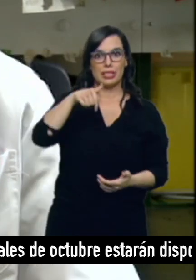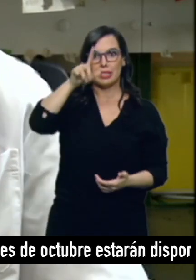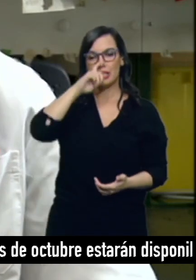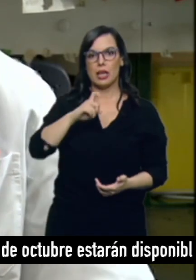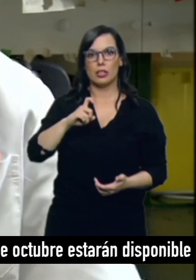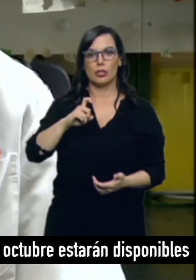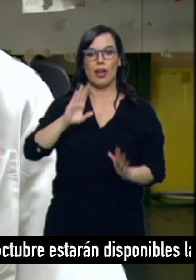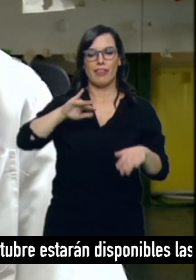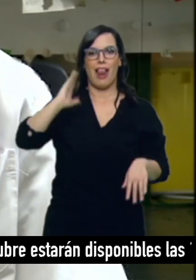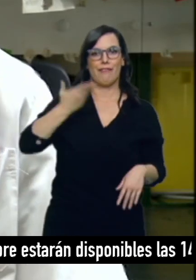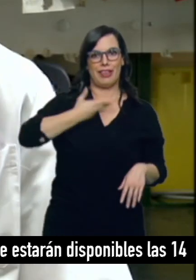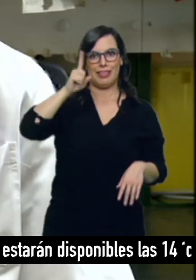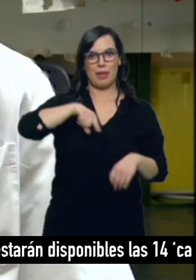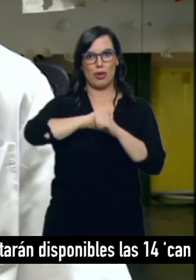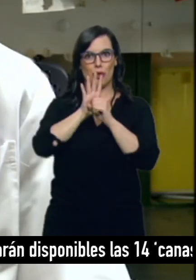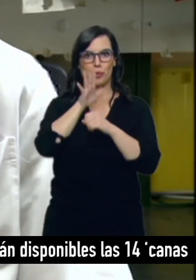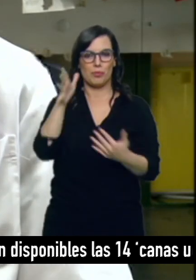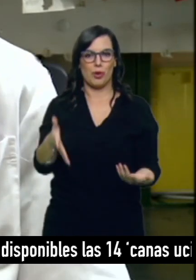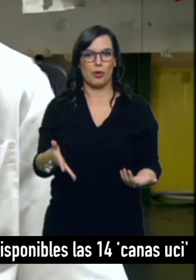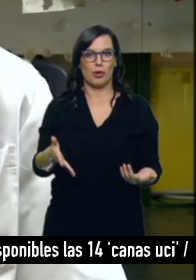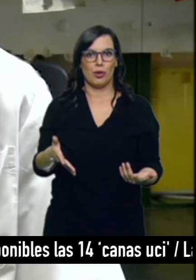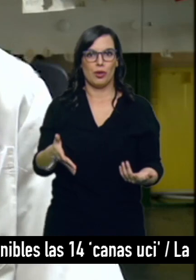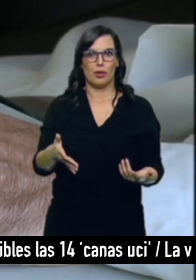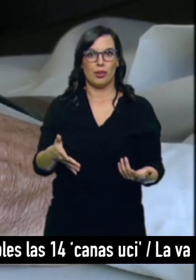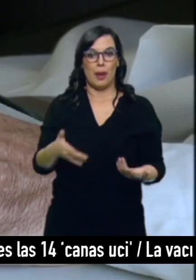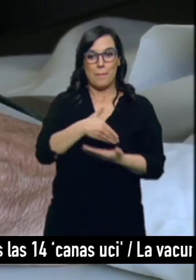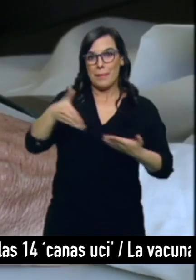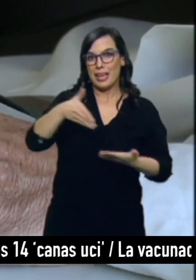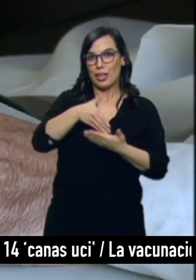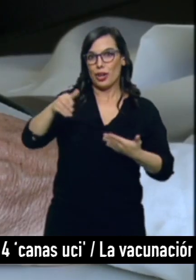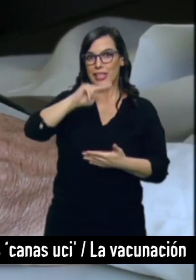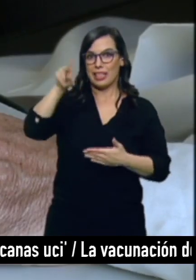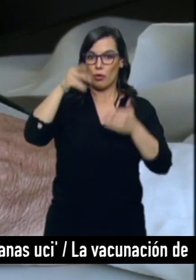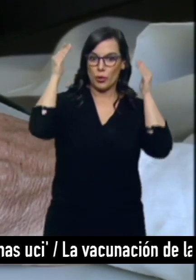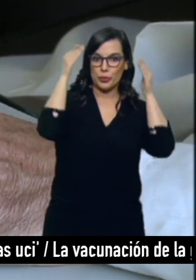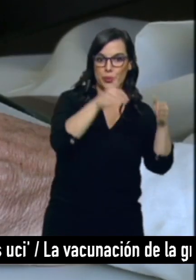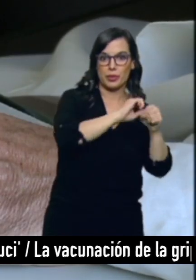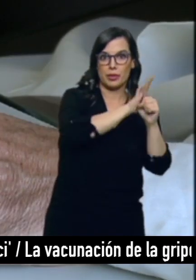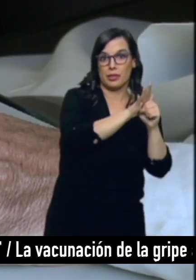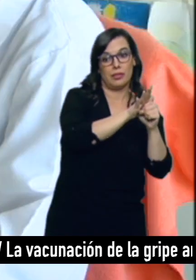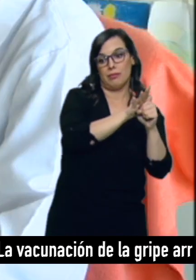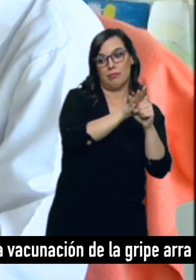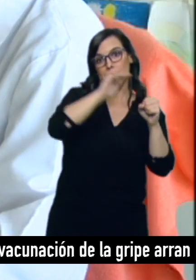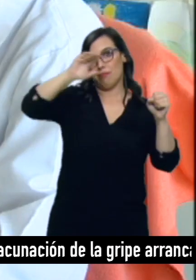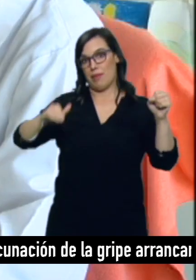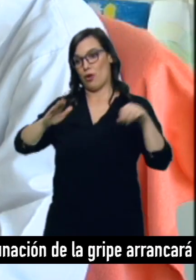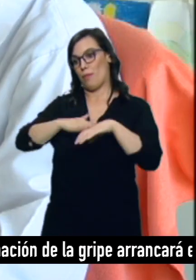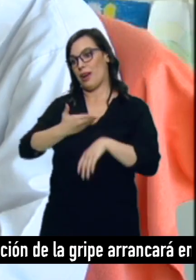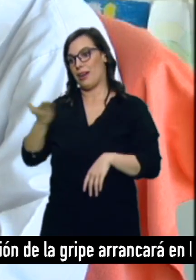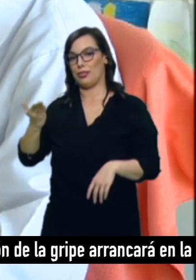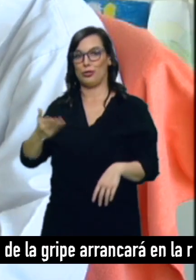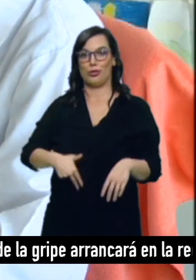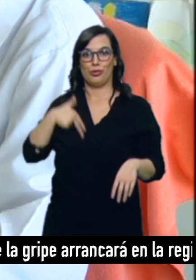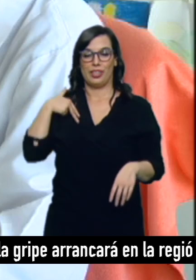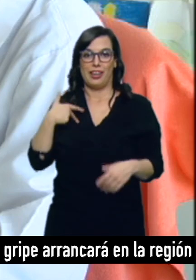efecto colateral del COVID, es decir, los millones de euros que se han dedicado al COVID se tienen que haber restado de los proyectos generales. Por